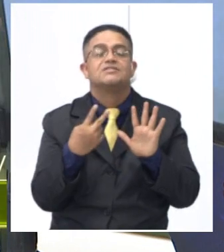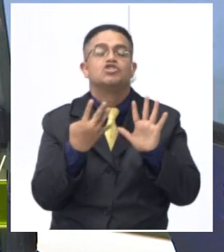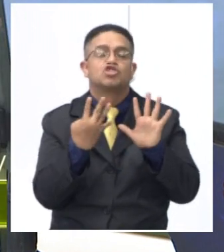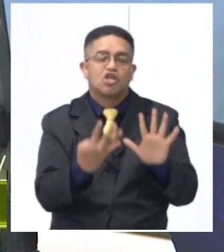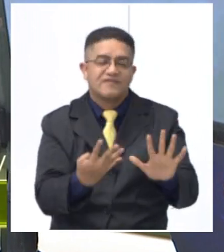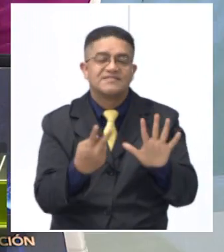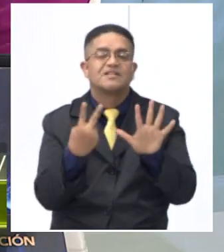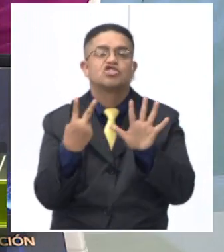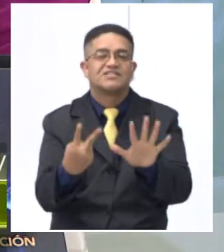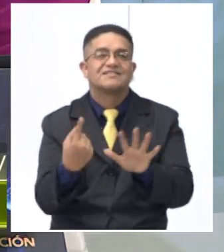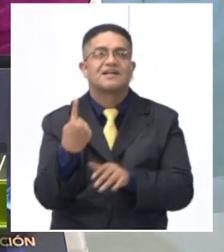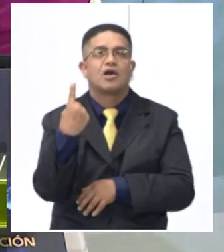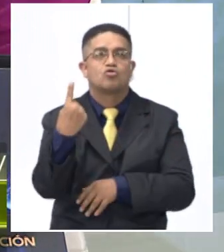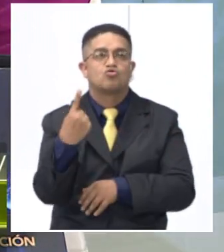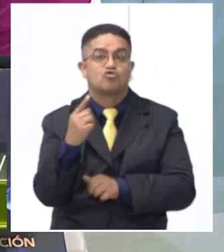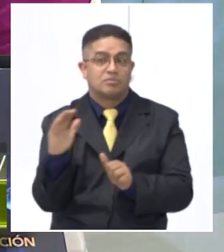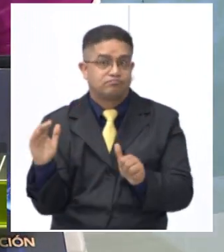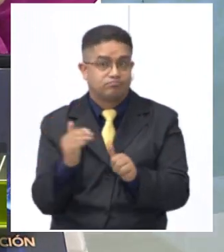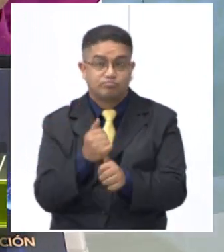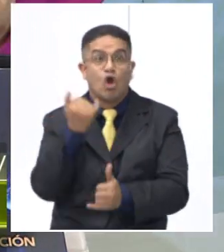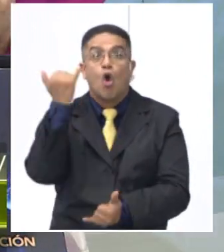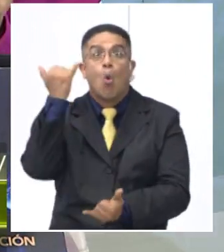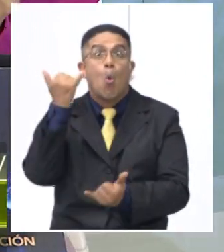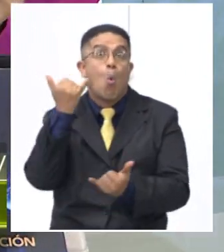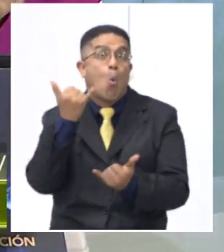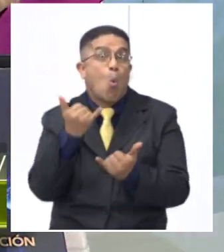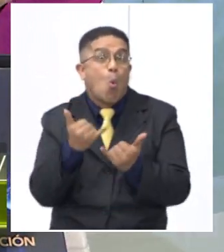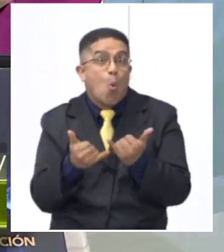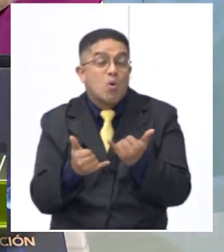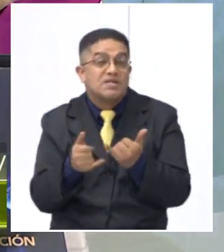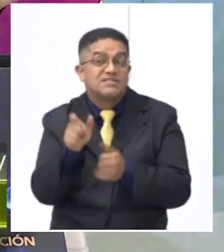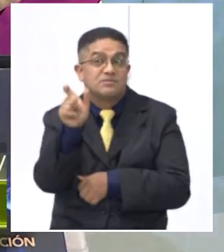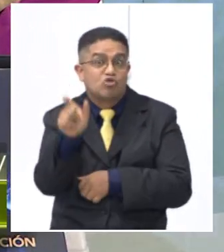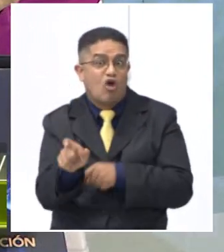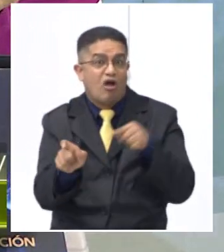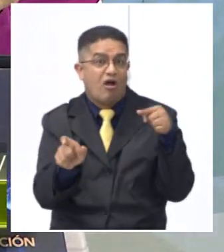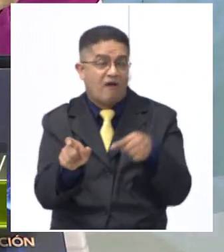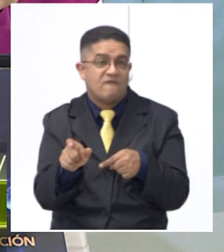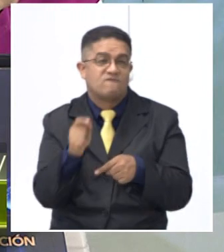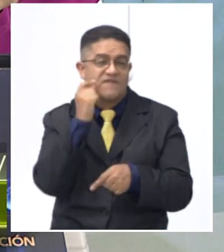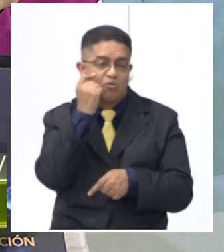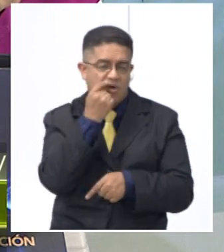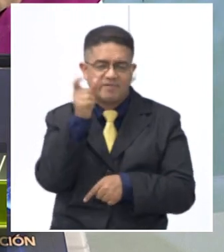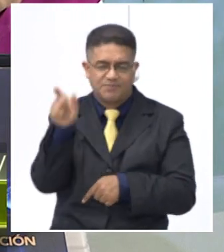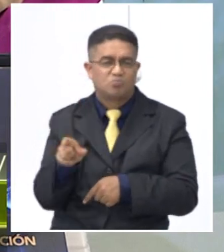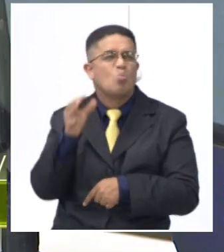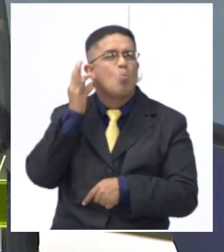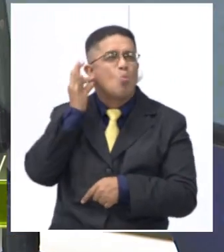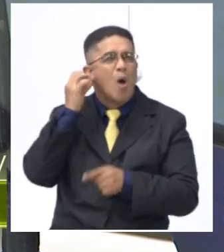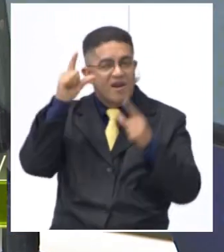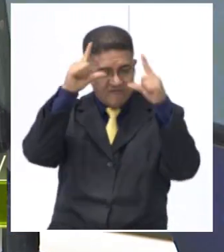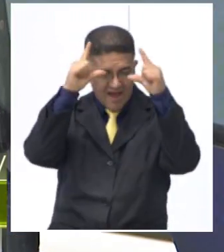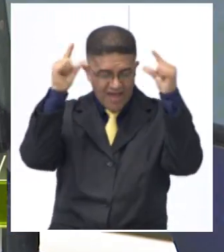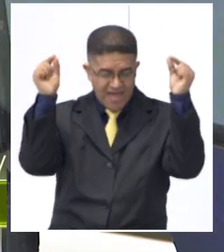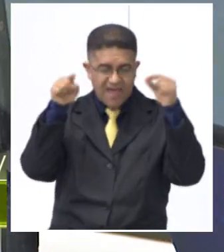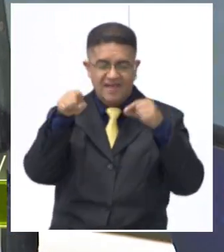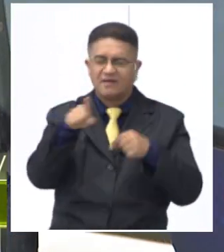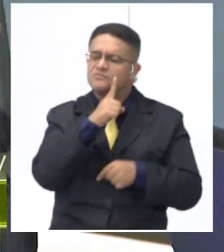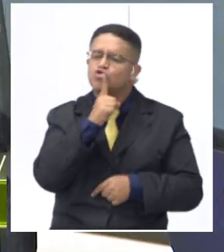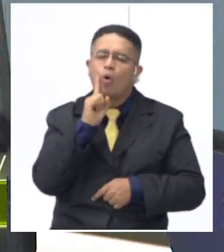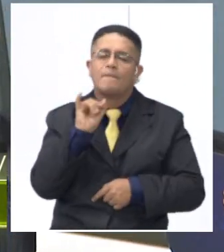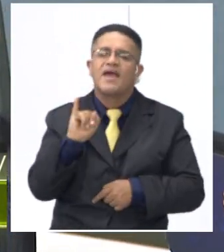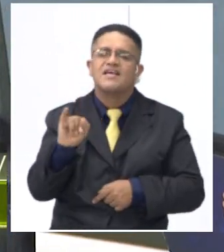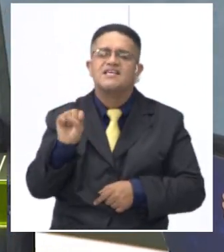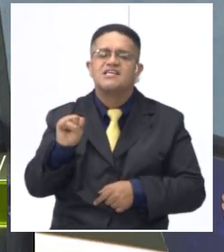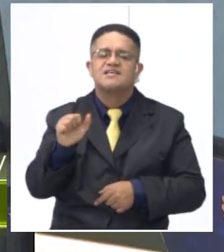1971, se diagnosticó el último caso de viruela en América. Eso hay que recordarlo. Esta enfermera, Isabel, hay